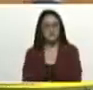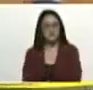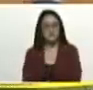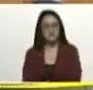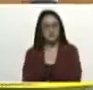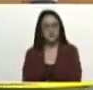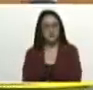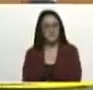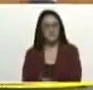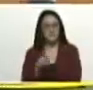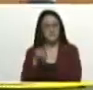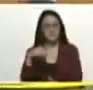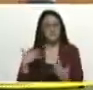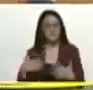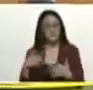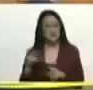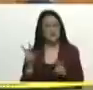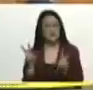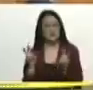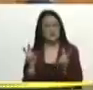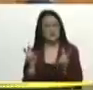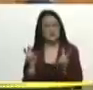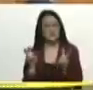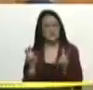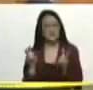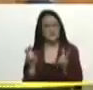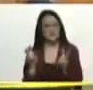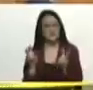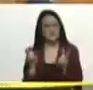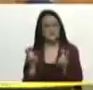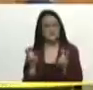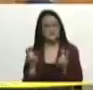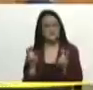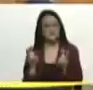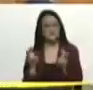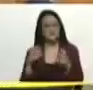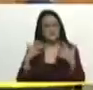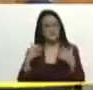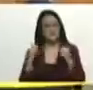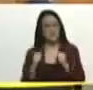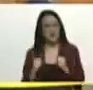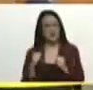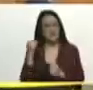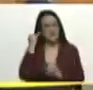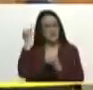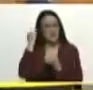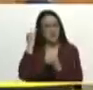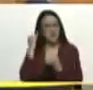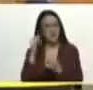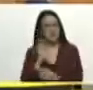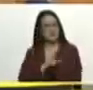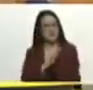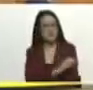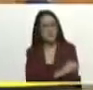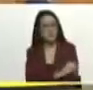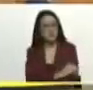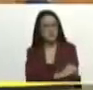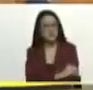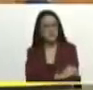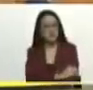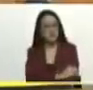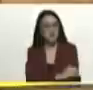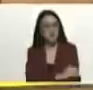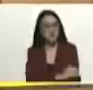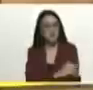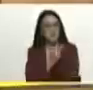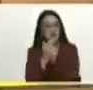Es un fenómeno de aplicación de fórmulas extremistas hacia la derecha para